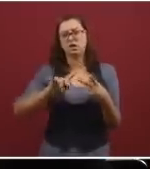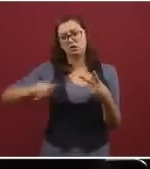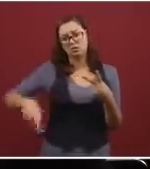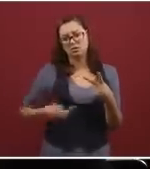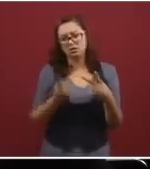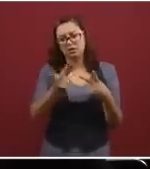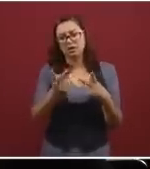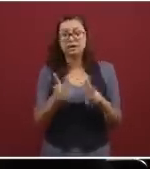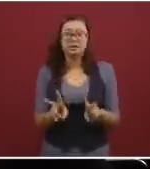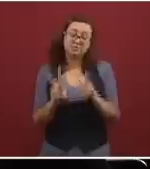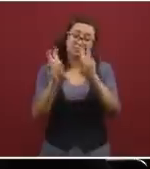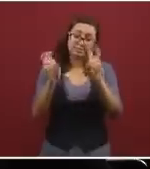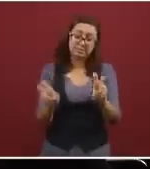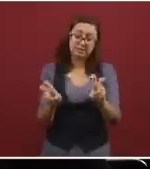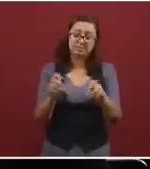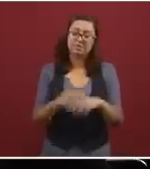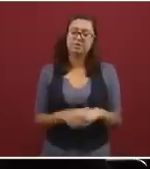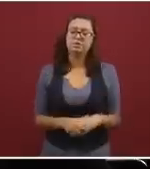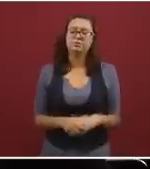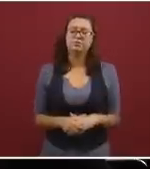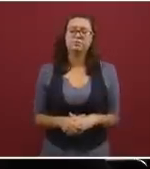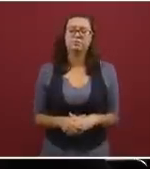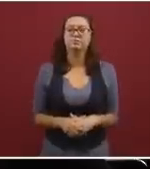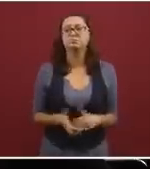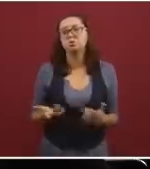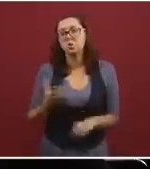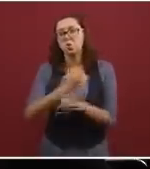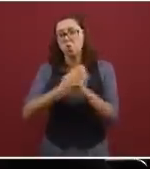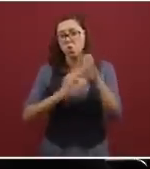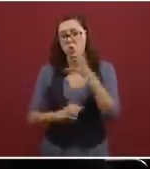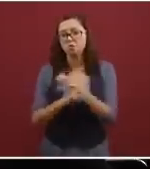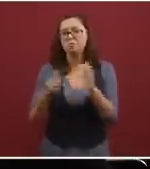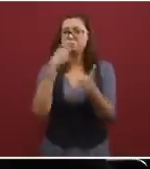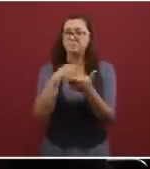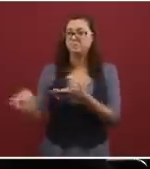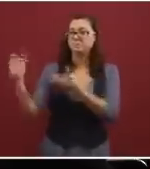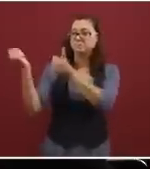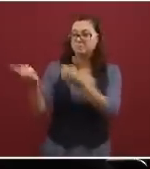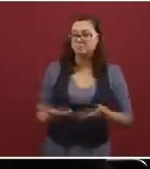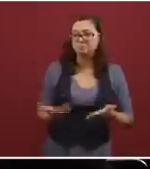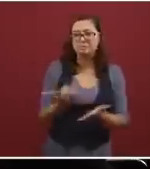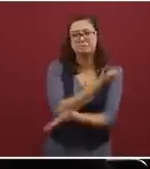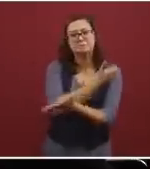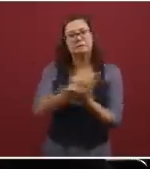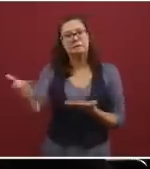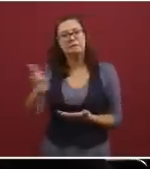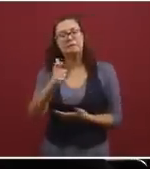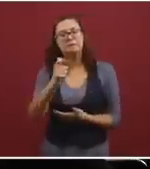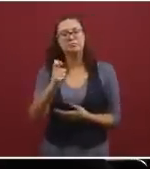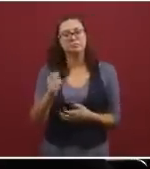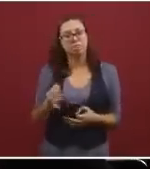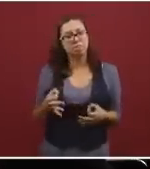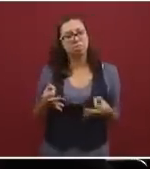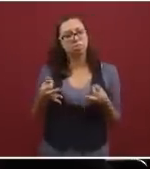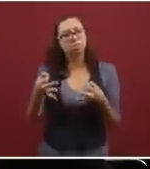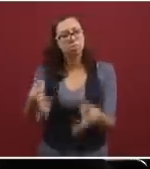pago a proveedores. Bueno, informarles